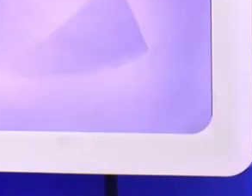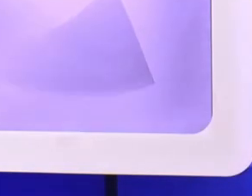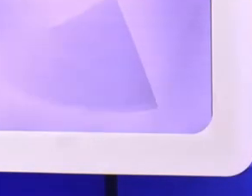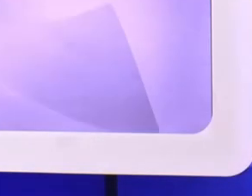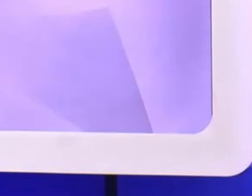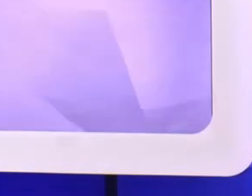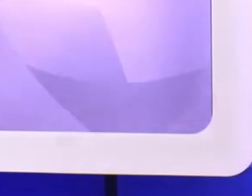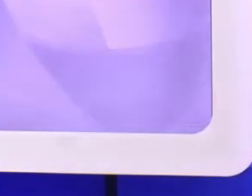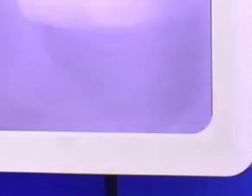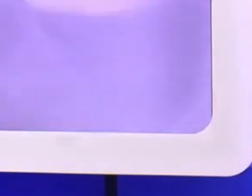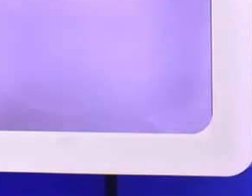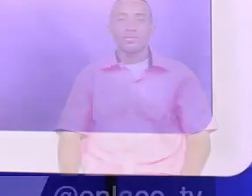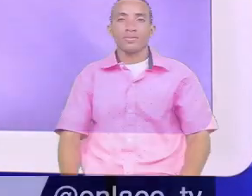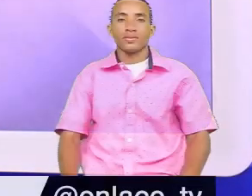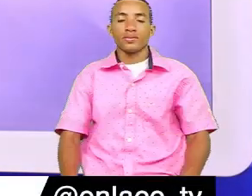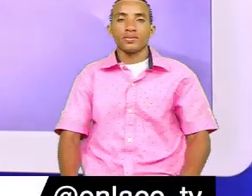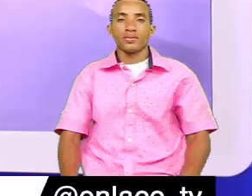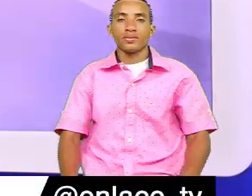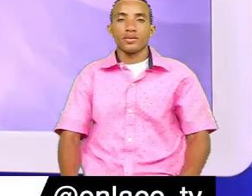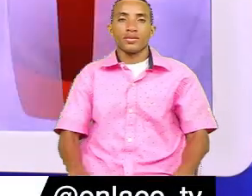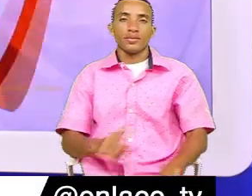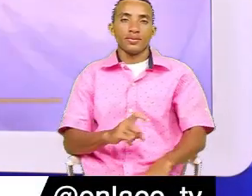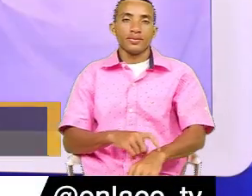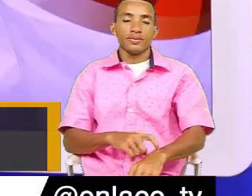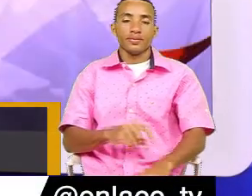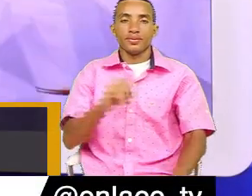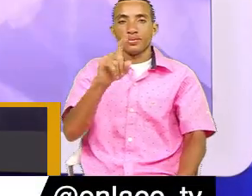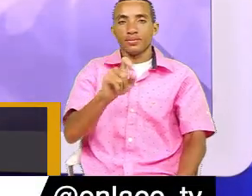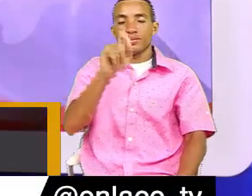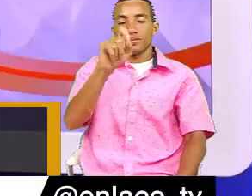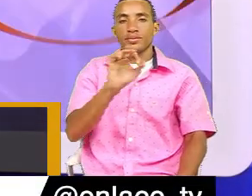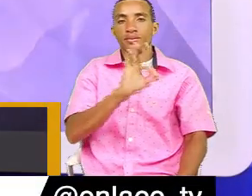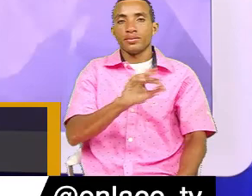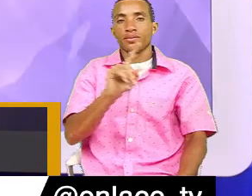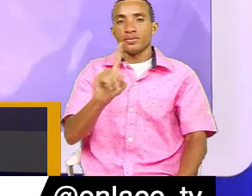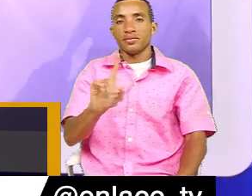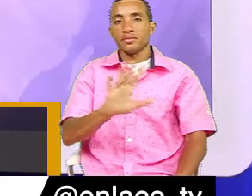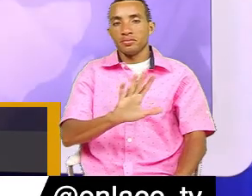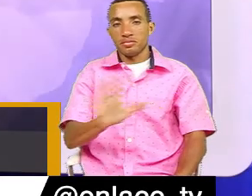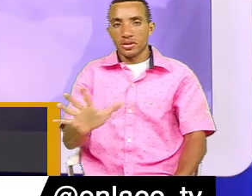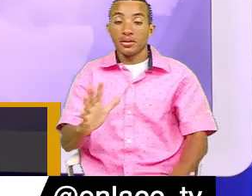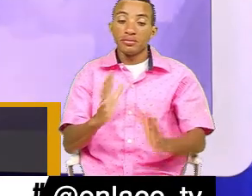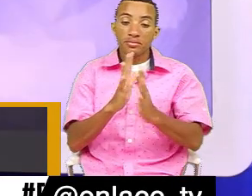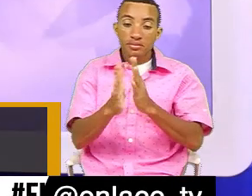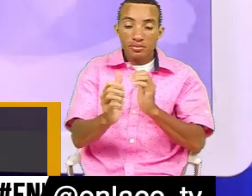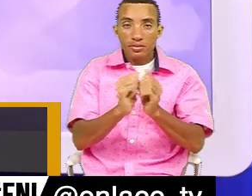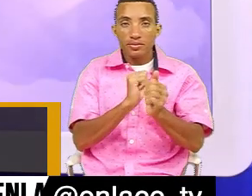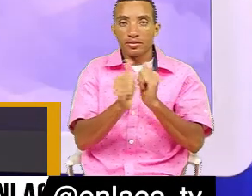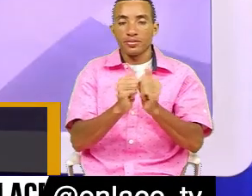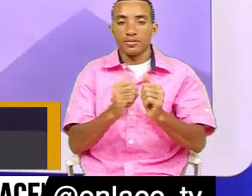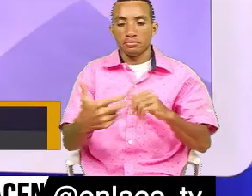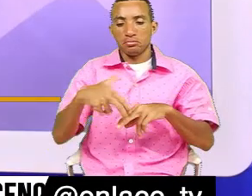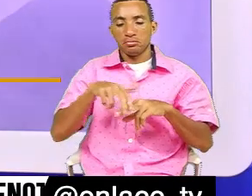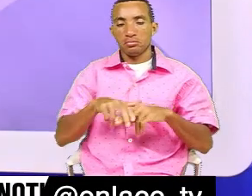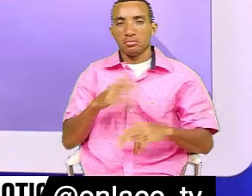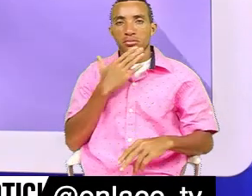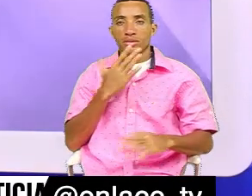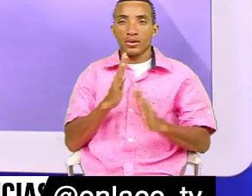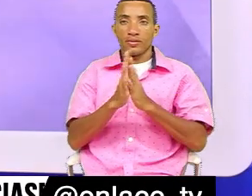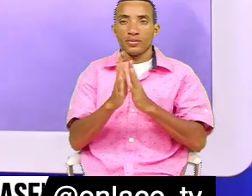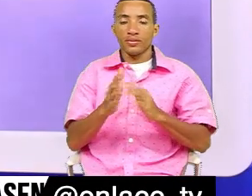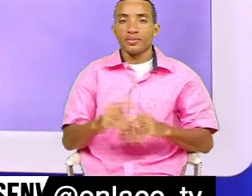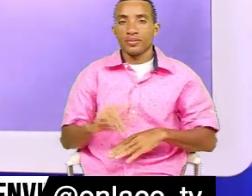Seis de la tarde, 31 minutos, llega la información deportiva a Enlace Noticias. Pónganse cómodos, esta es la información. La